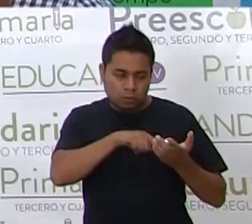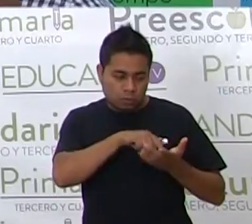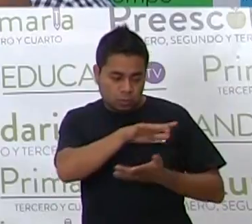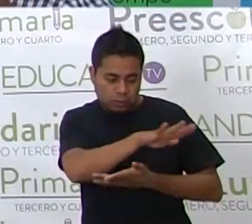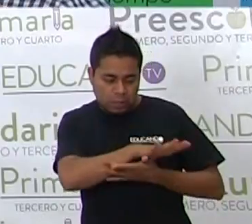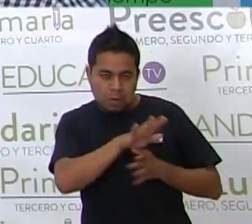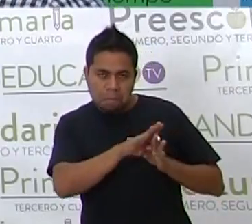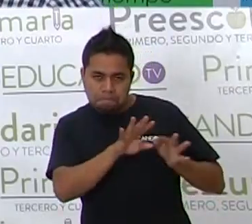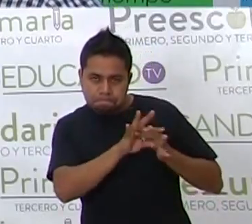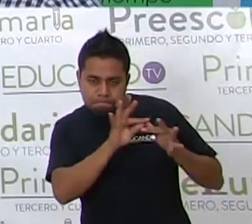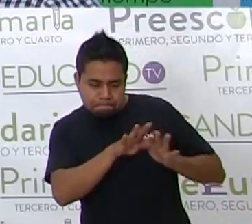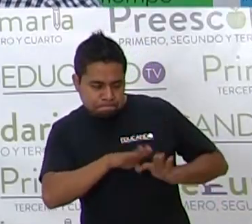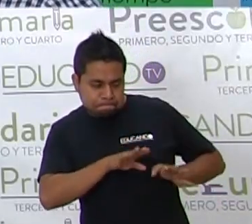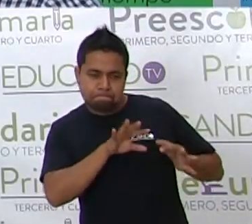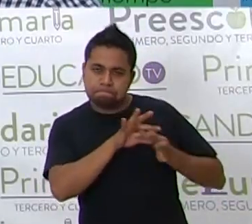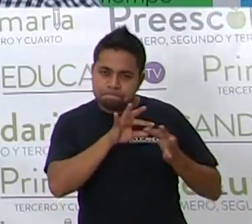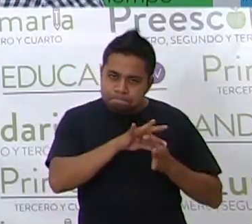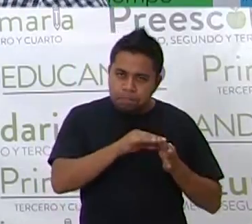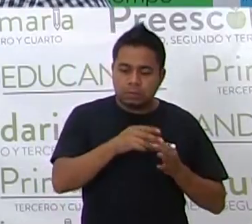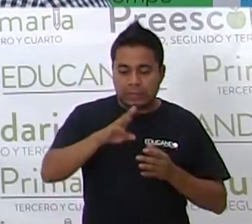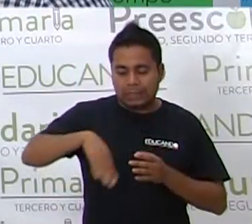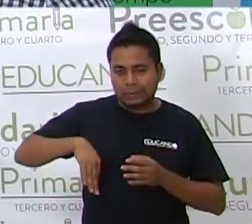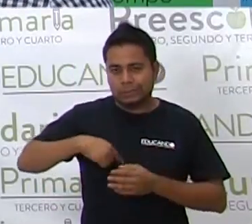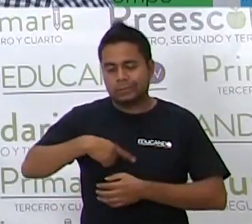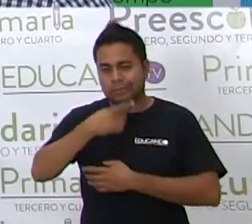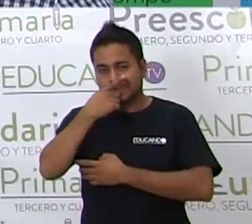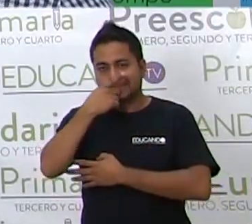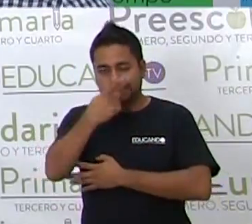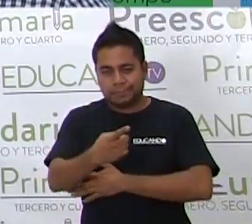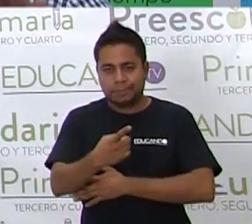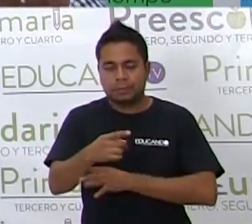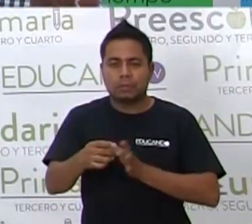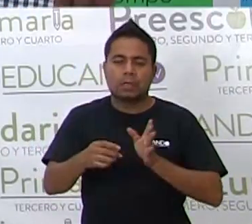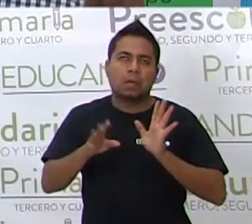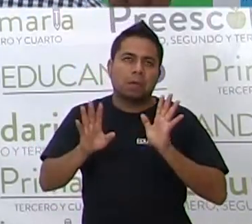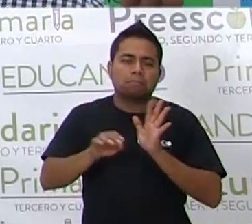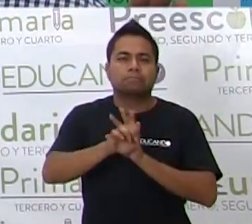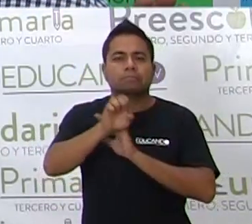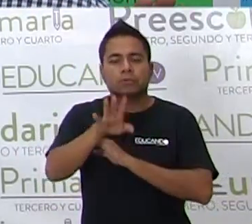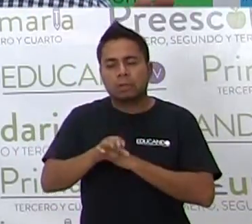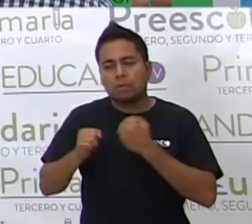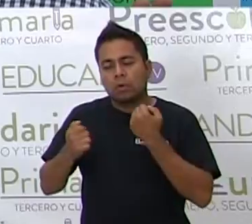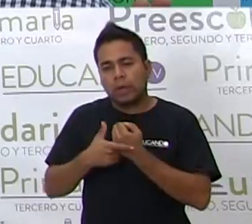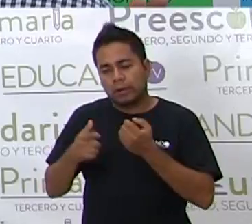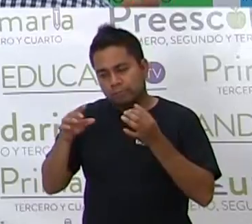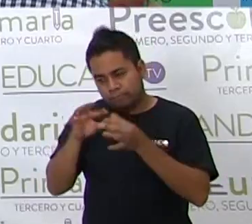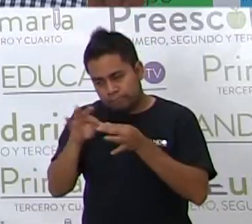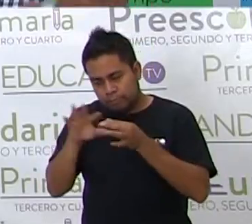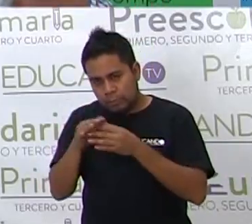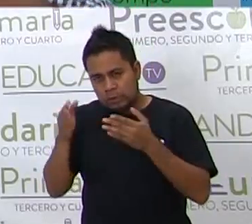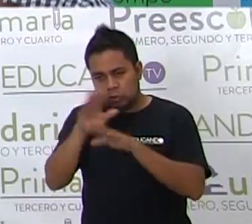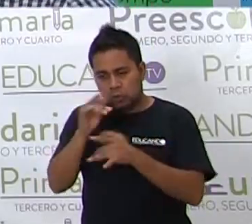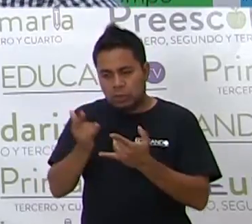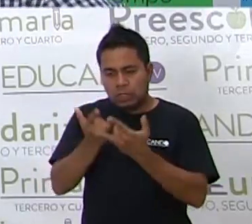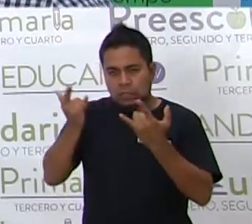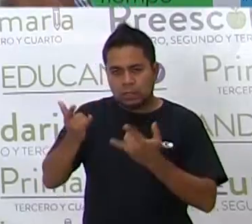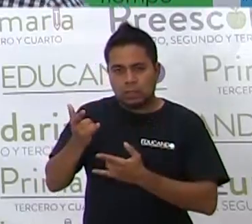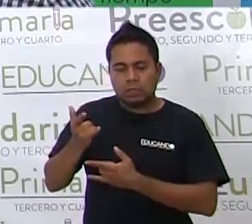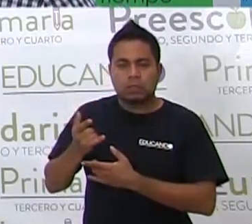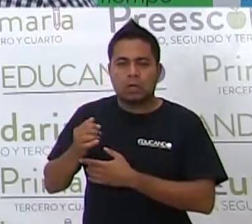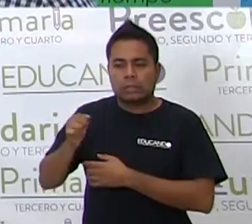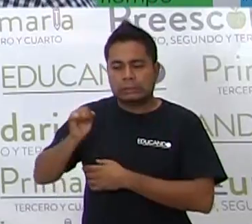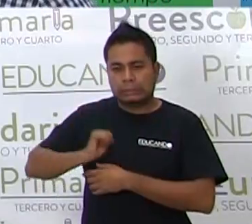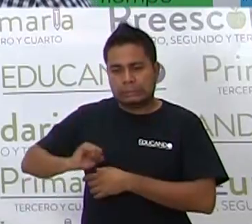geográfico, lo que yo te mencionaba hace un rato. Si por ejemplo te cuentan alguna leyenda que sucedió en el siglo